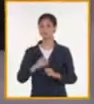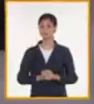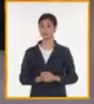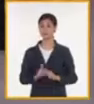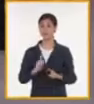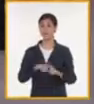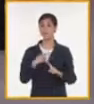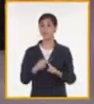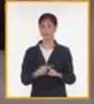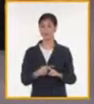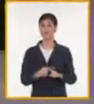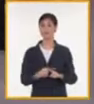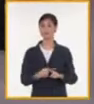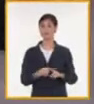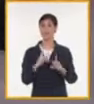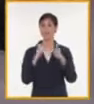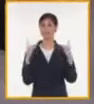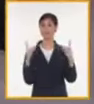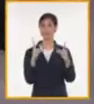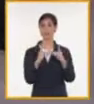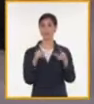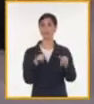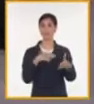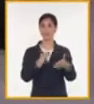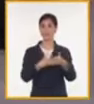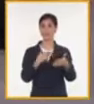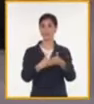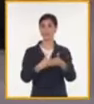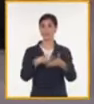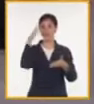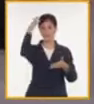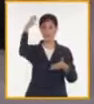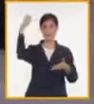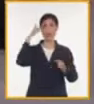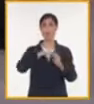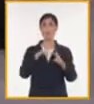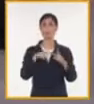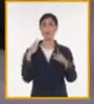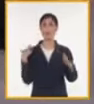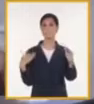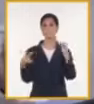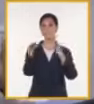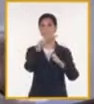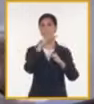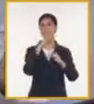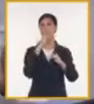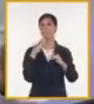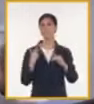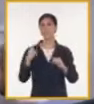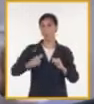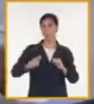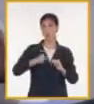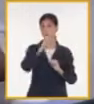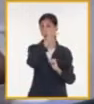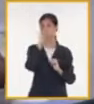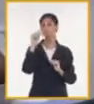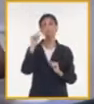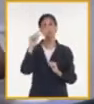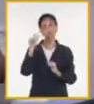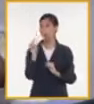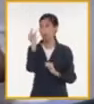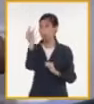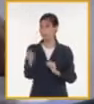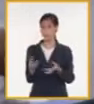departamento de estado y en contra de la voluntad del Ministerio del secretario de de Justicia como un ciudadano normal y que